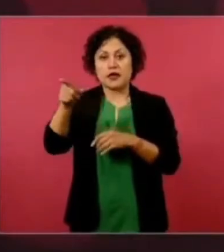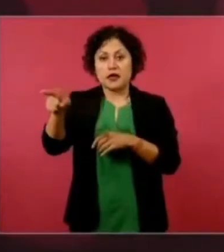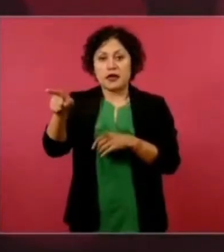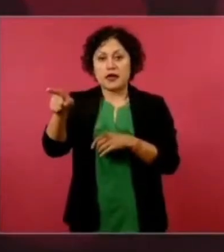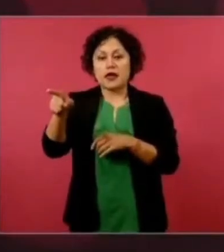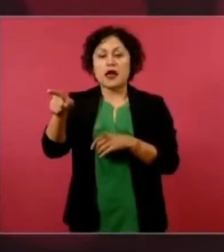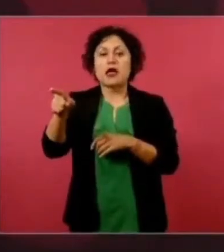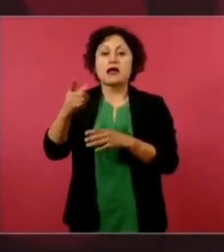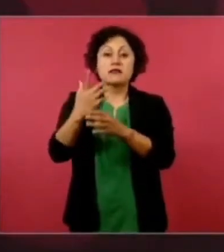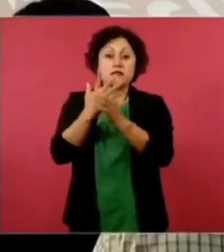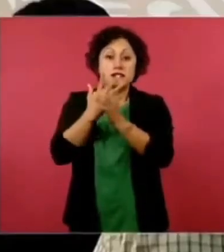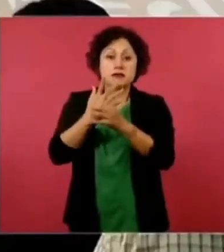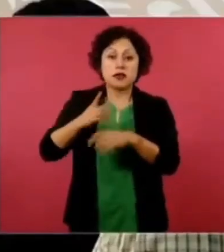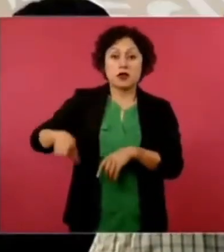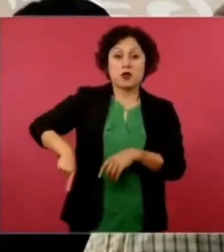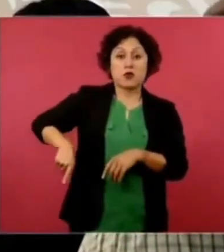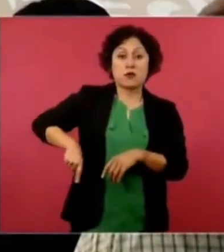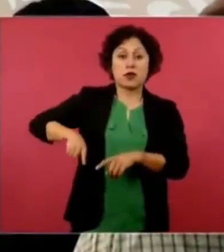gobierno.